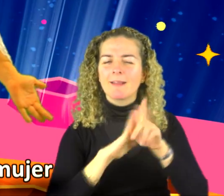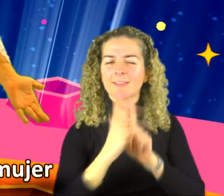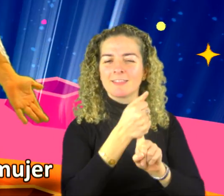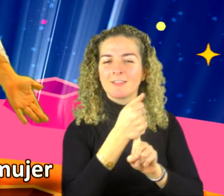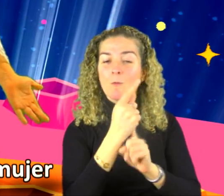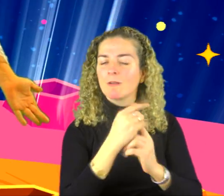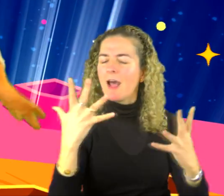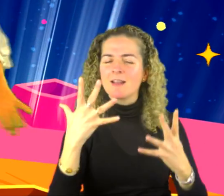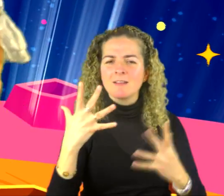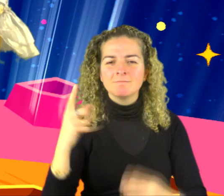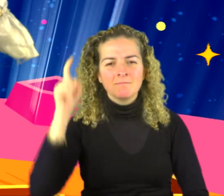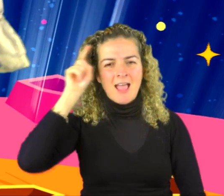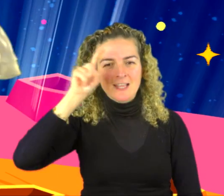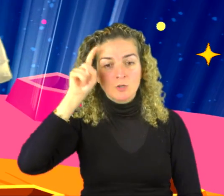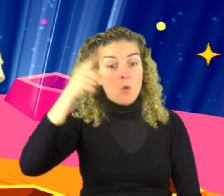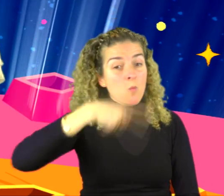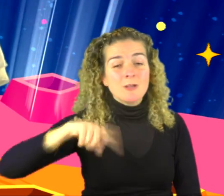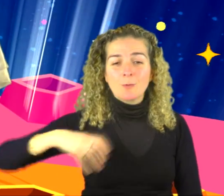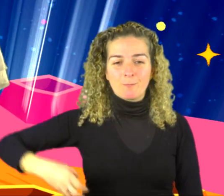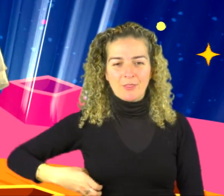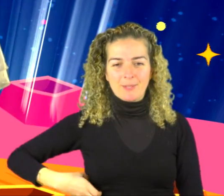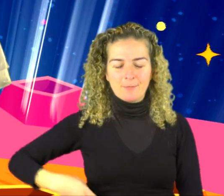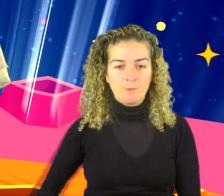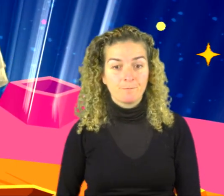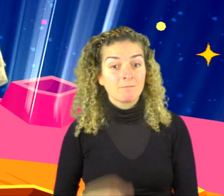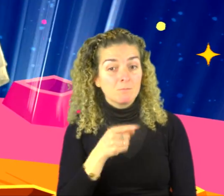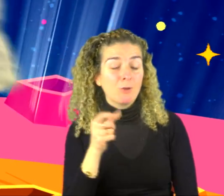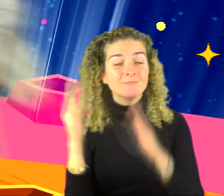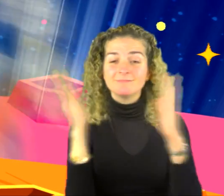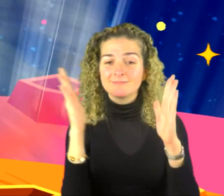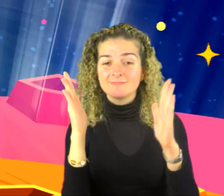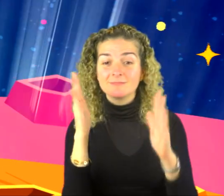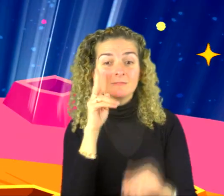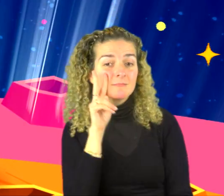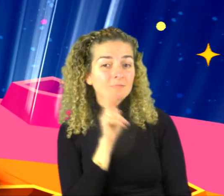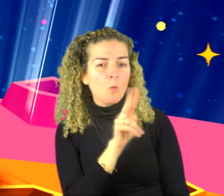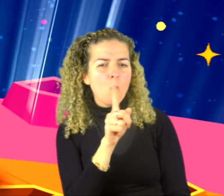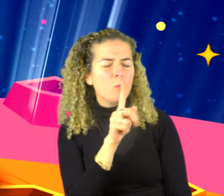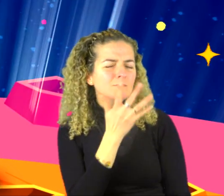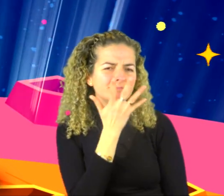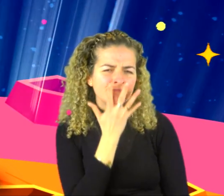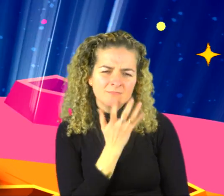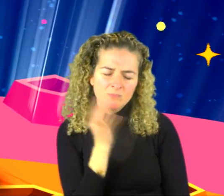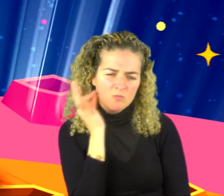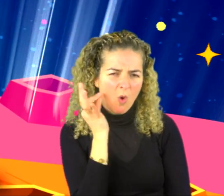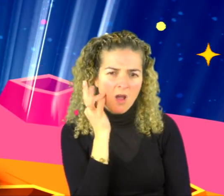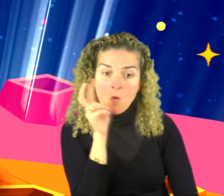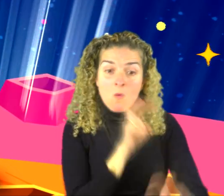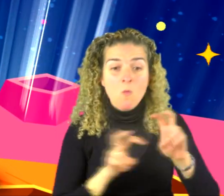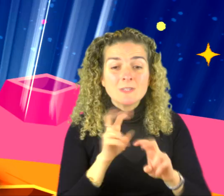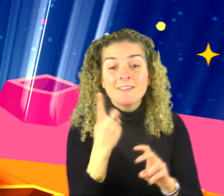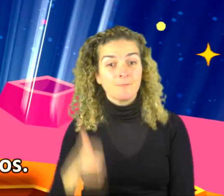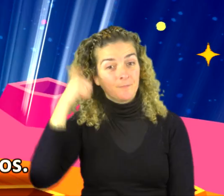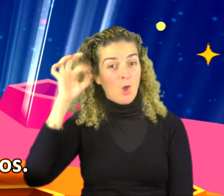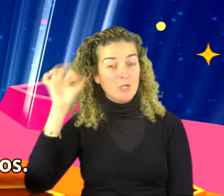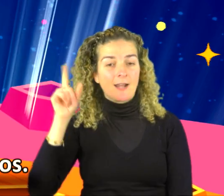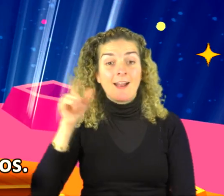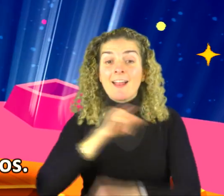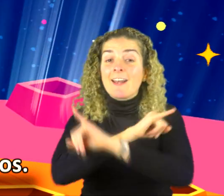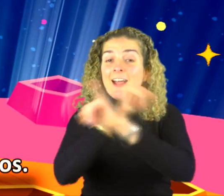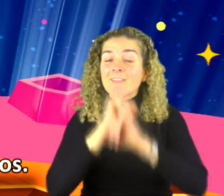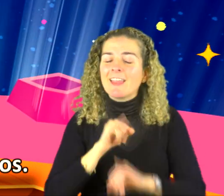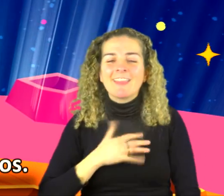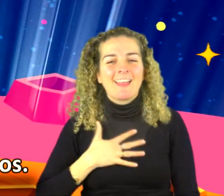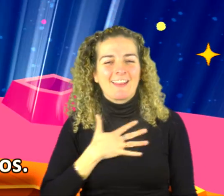una triste mujer en busca de ayuda. Veamos qué ocurrió. La felicidad es agradecimiento. Cada día